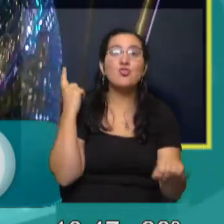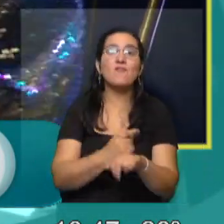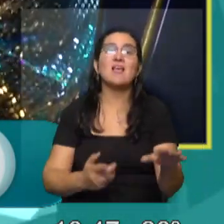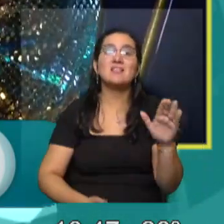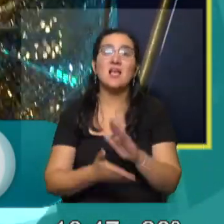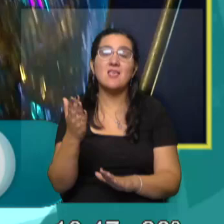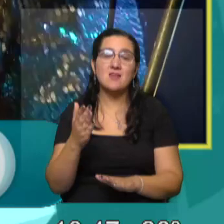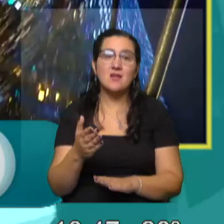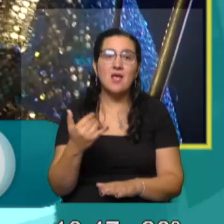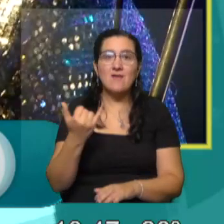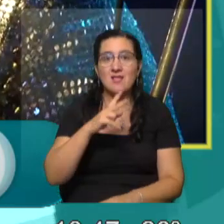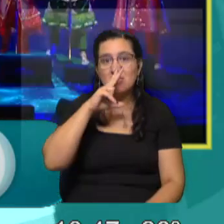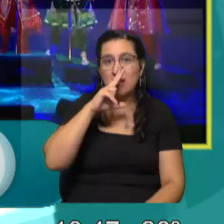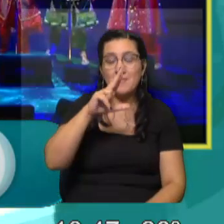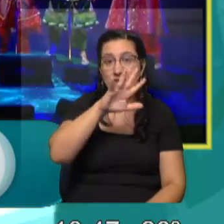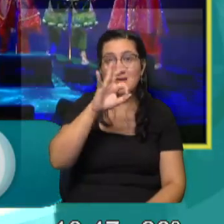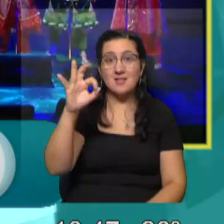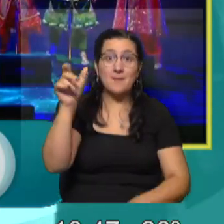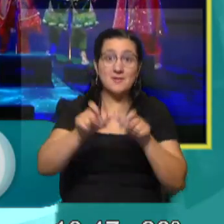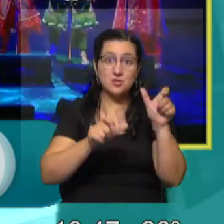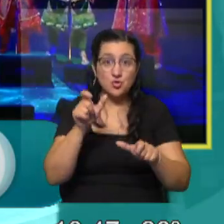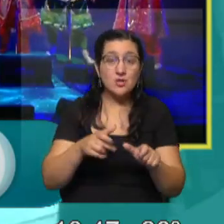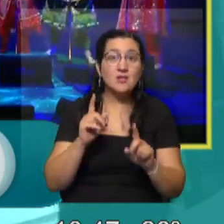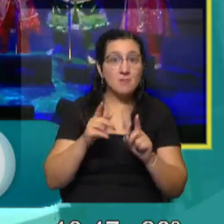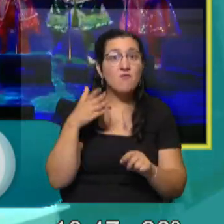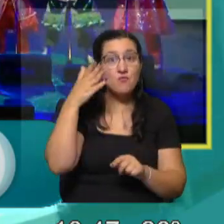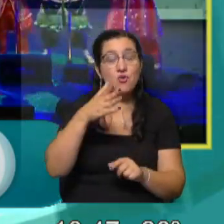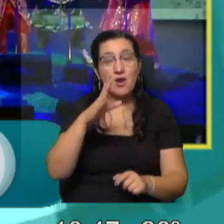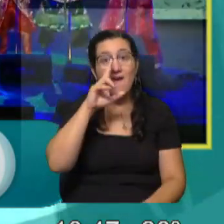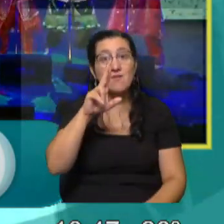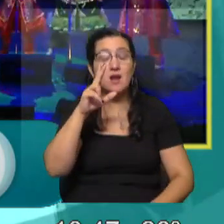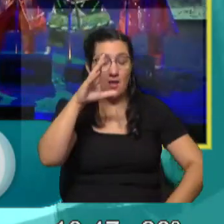que había 3.500 personas que fueron a ver también a la murga.